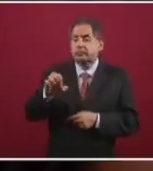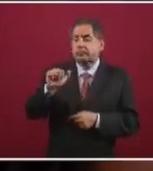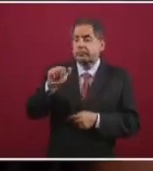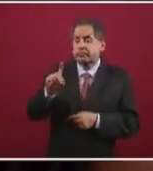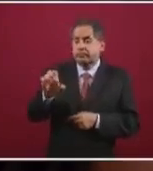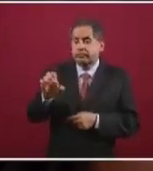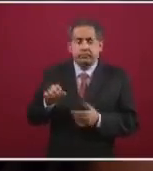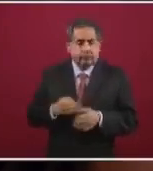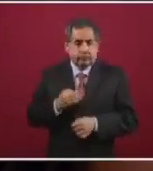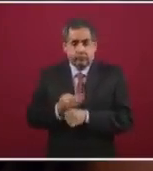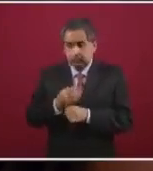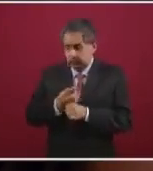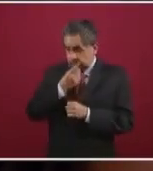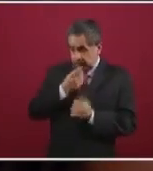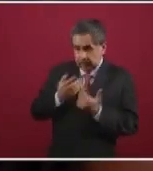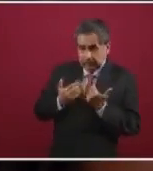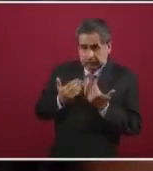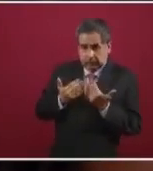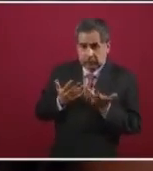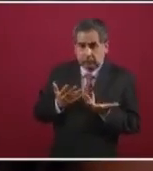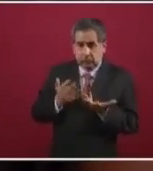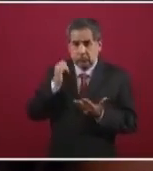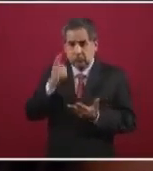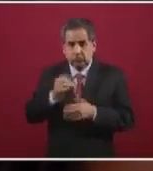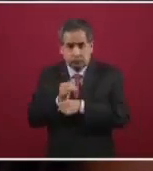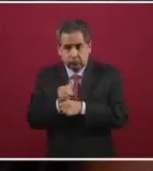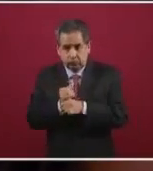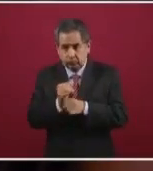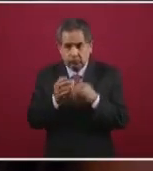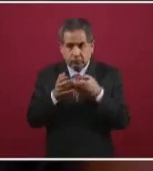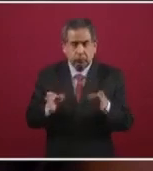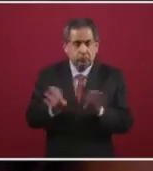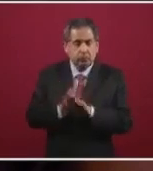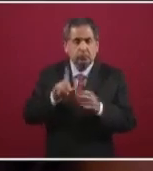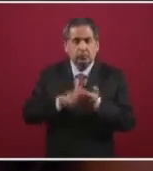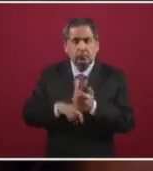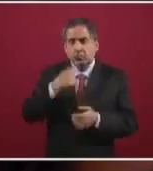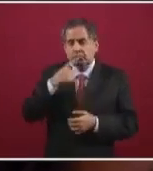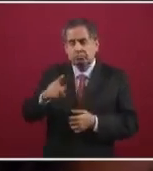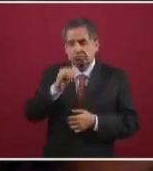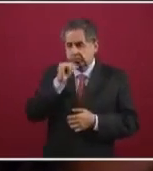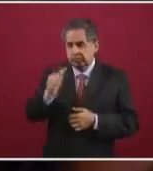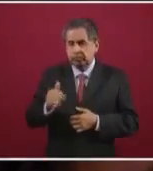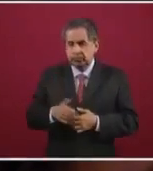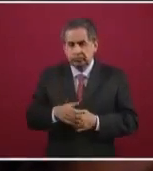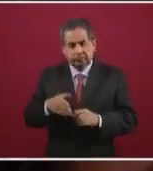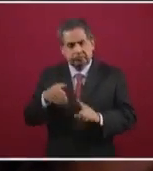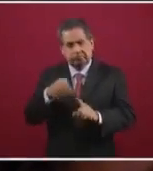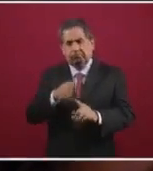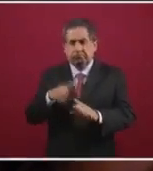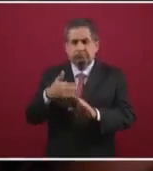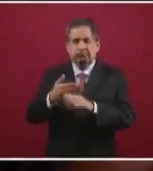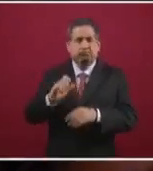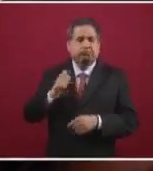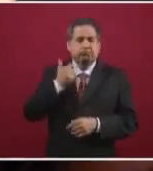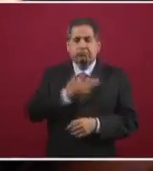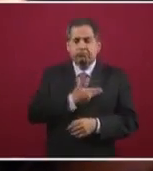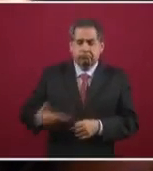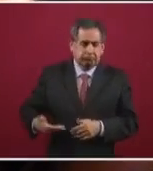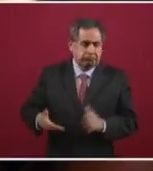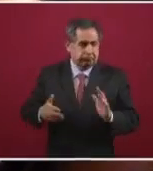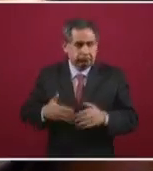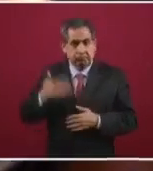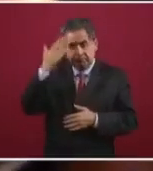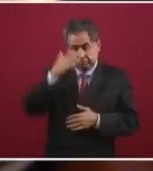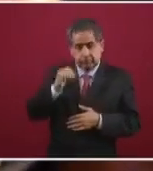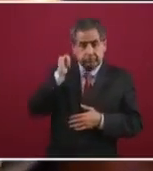por el momento no tenía ninguna investigación abierta, ninguna denuncia directamente en contra del expresidente. Saber si